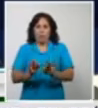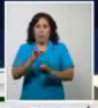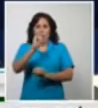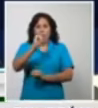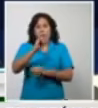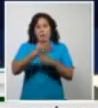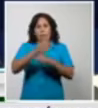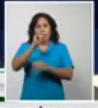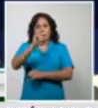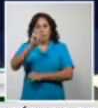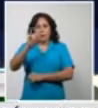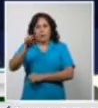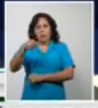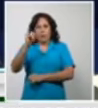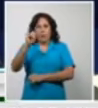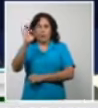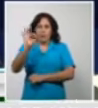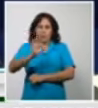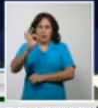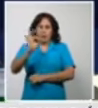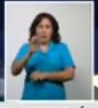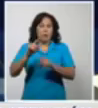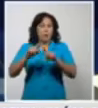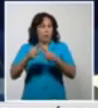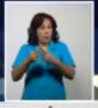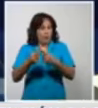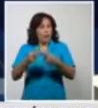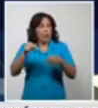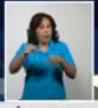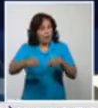66,6%. De todas formas, en La Habana,